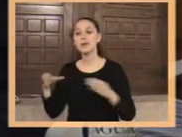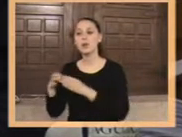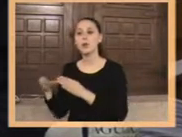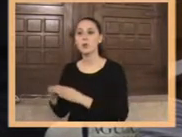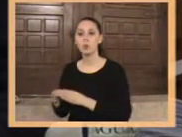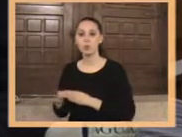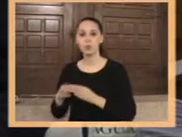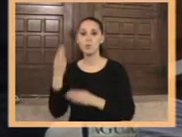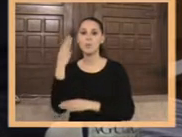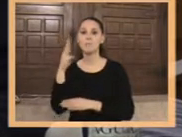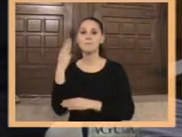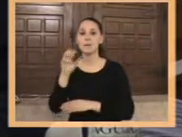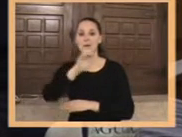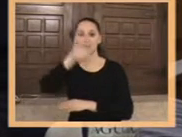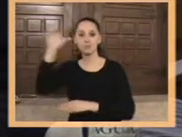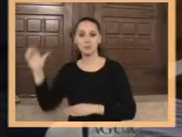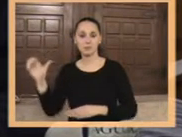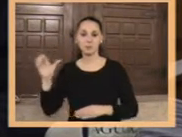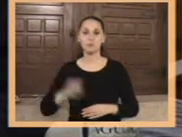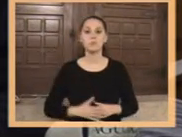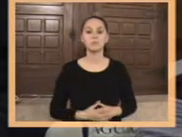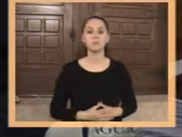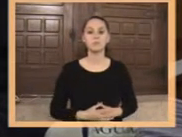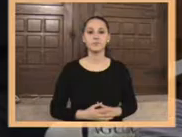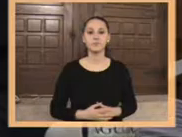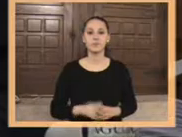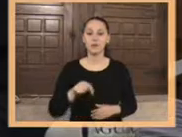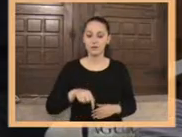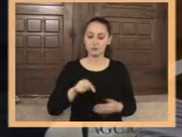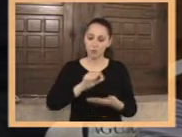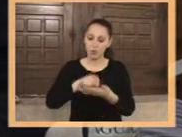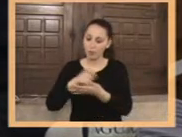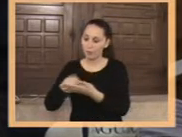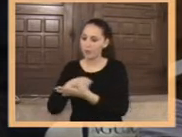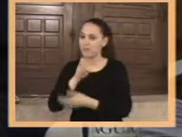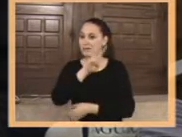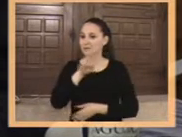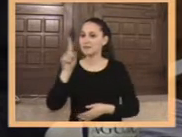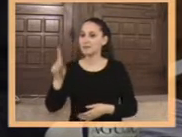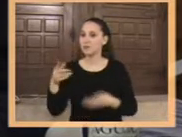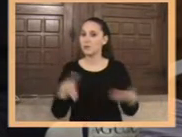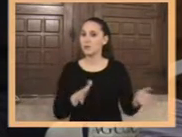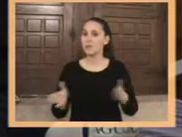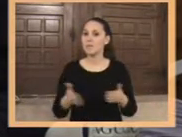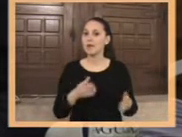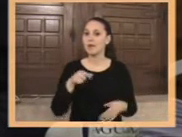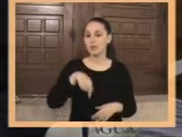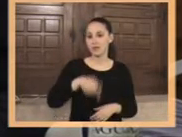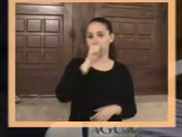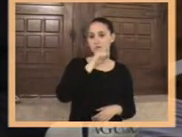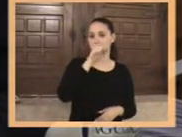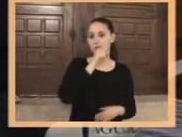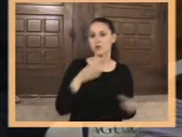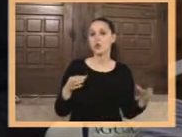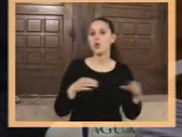el Senado, el Parlamento Europeo, ACEAR y ACNUR España. Esto lo firman el 31 de marzo de 2016 el Grupo Municipal del